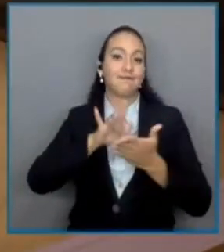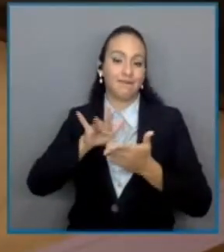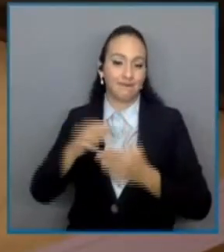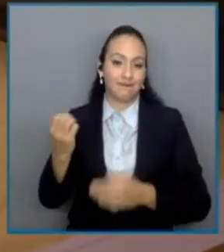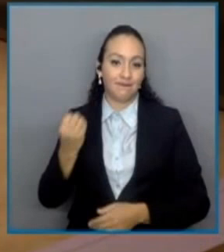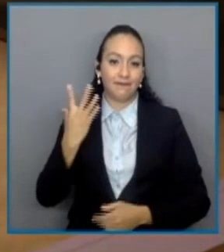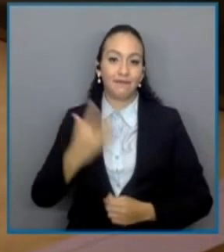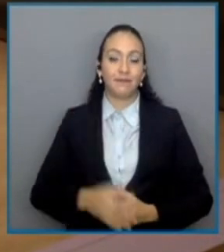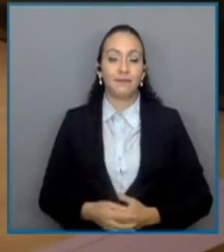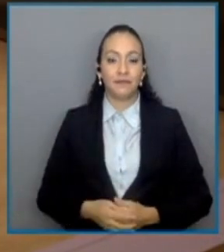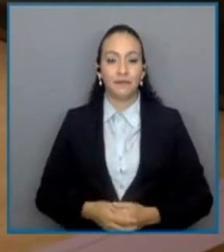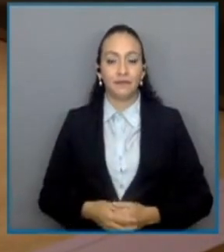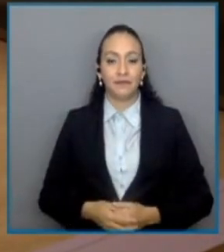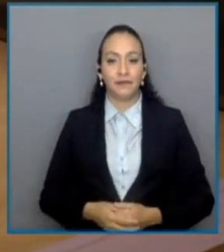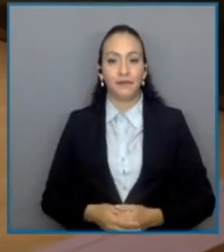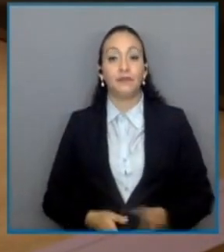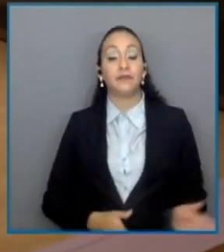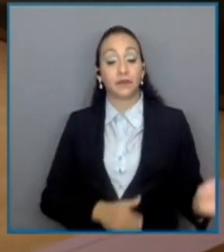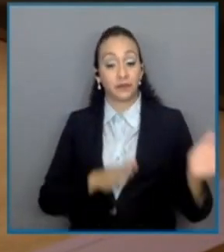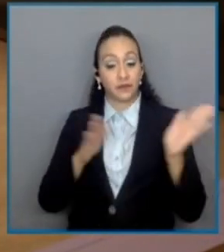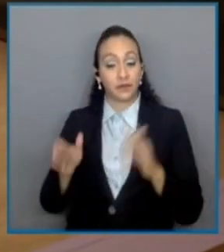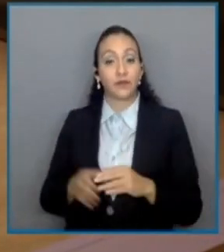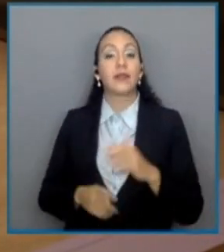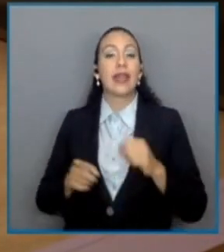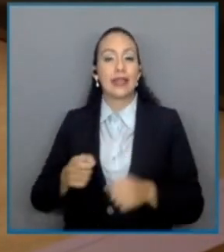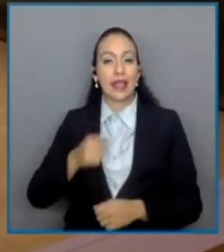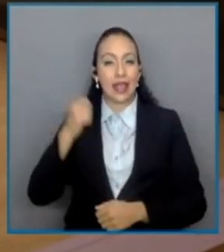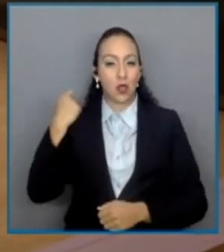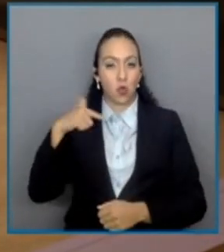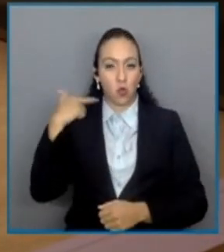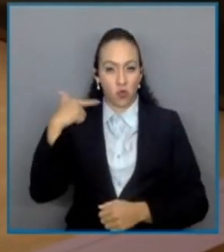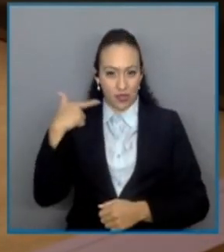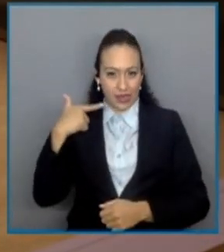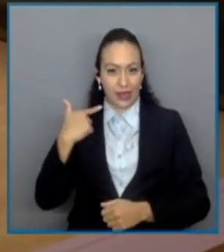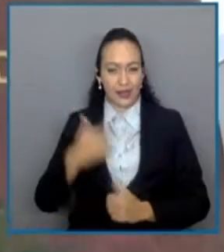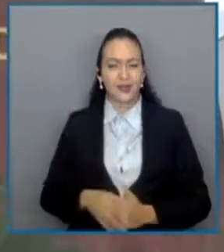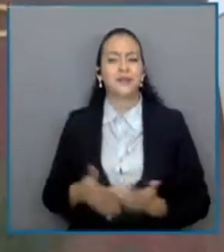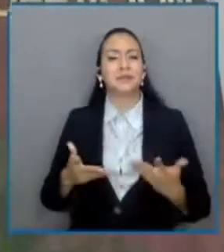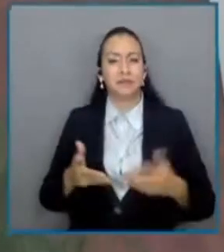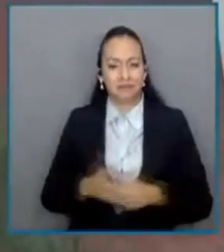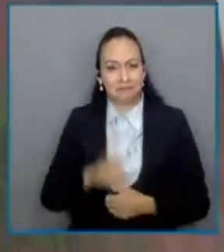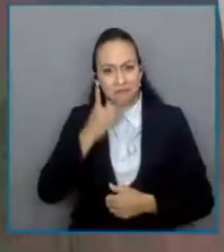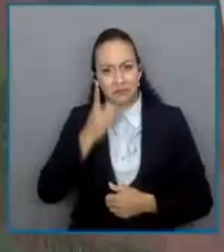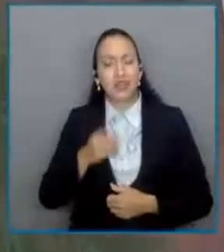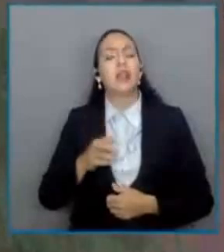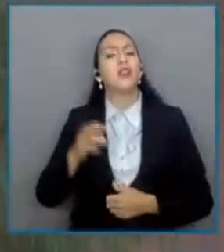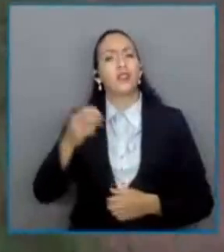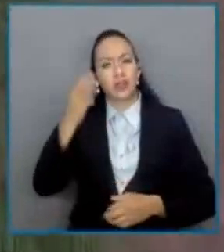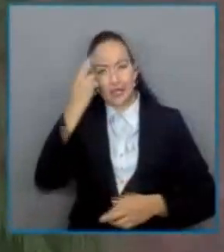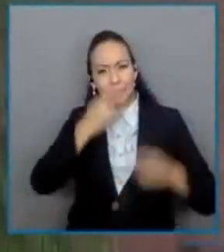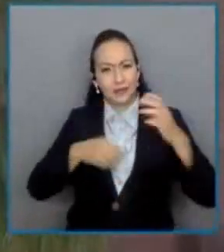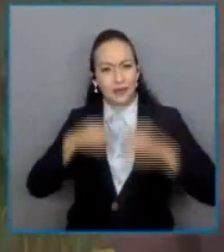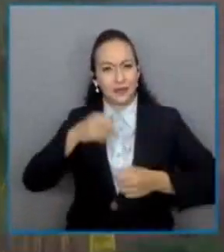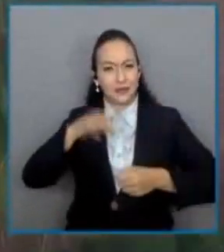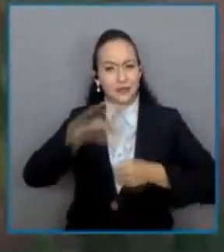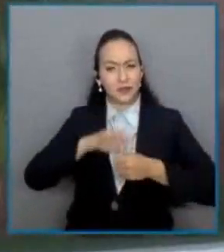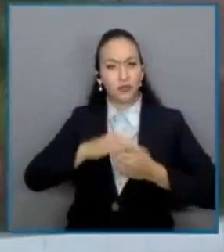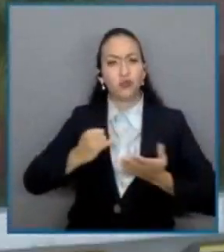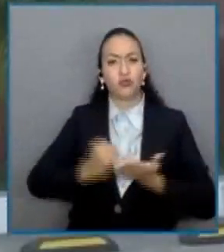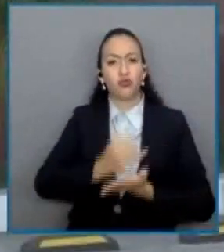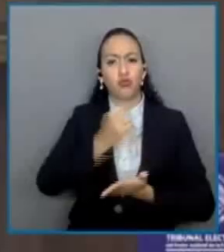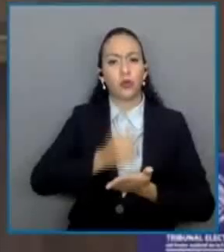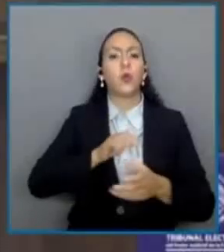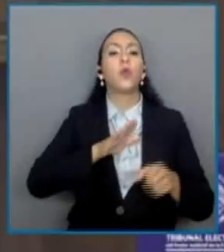Por su parte, la Sala Regional Guadalajara confirmó la sentencia del Tribunal Electoral de Jalisco que determinó que el arzobispo